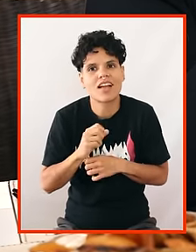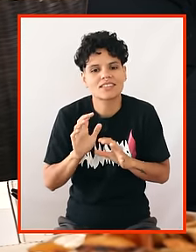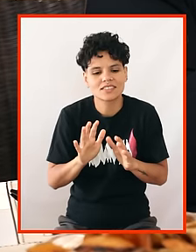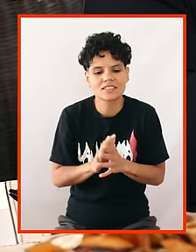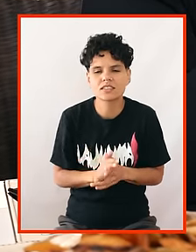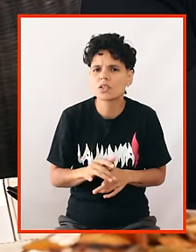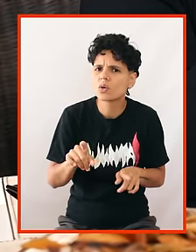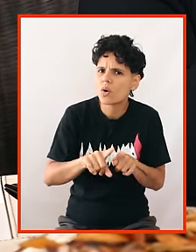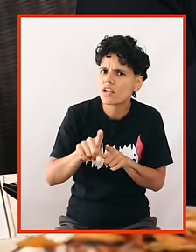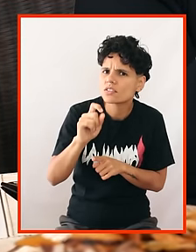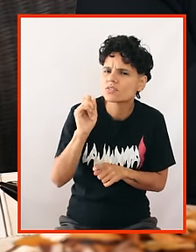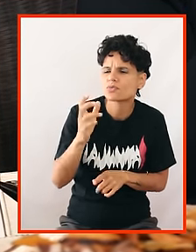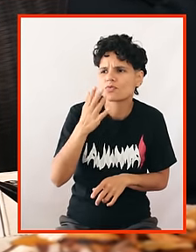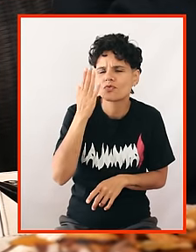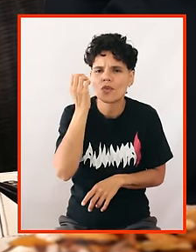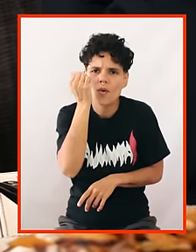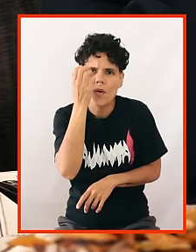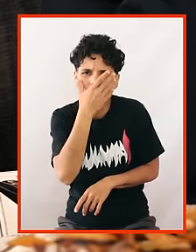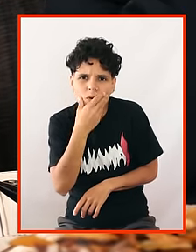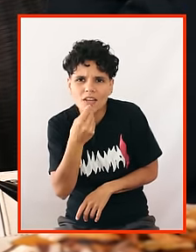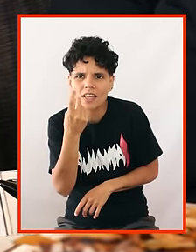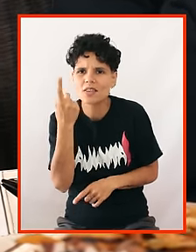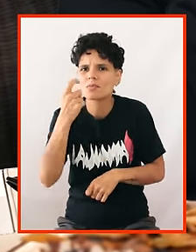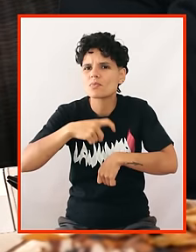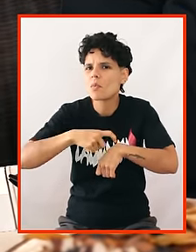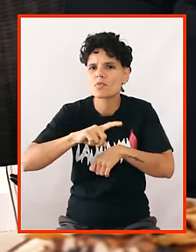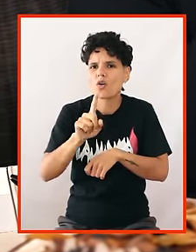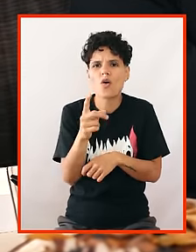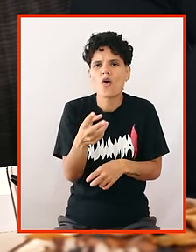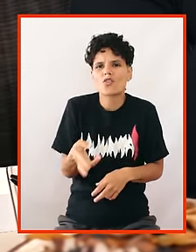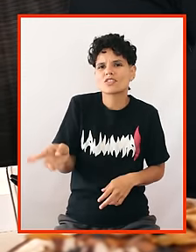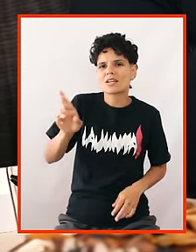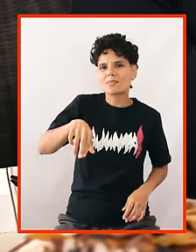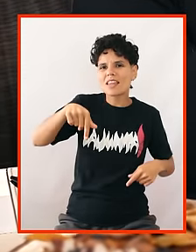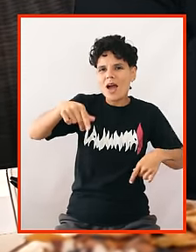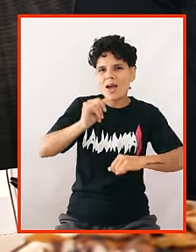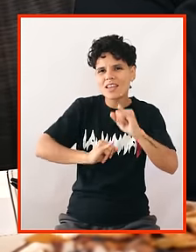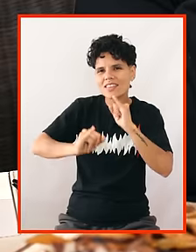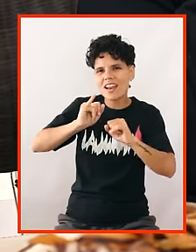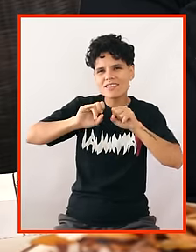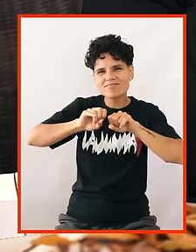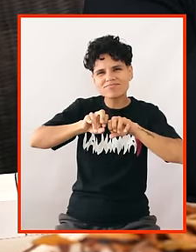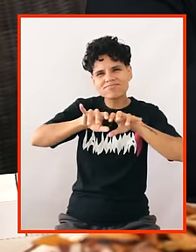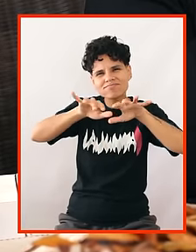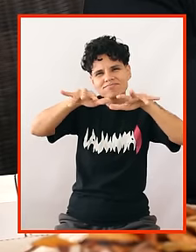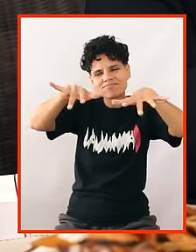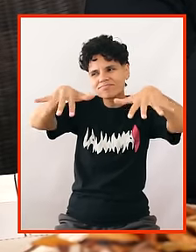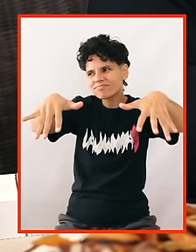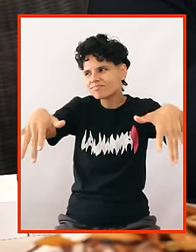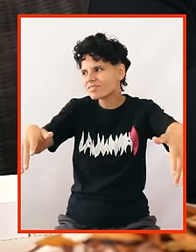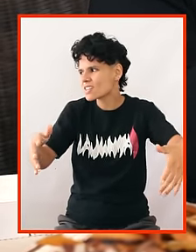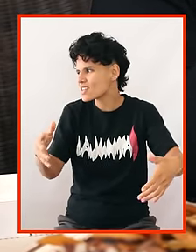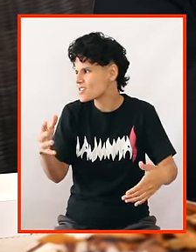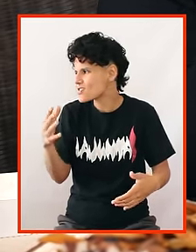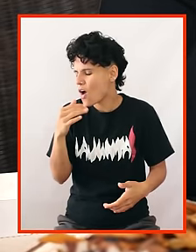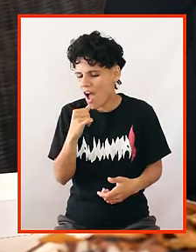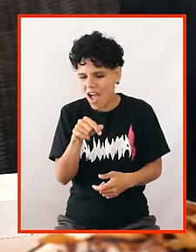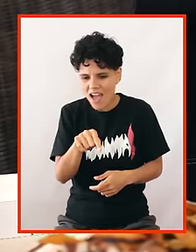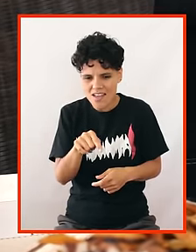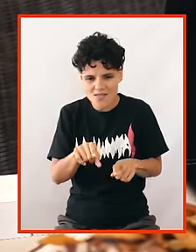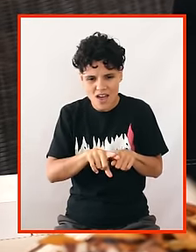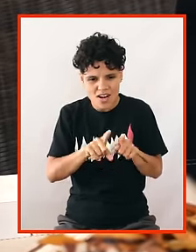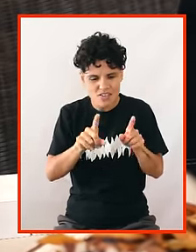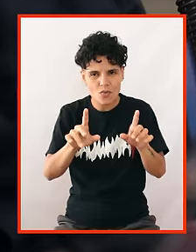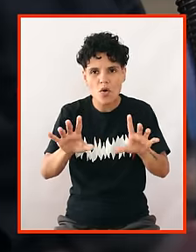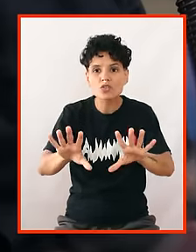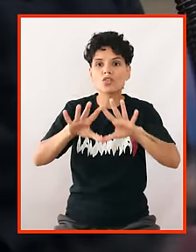son momentos que no se van a volver a repetir porque hoy día las redes, hoy día la globalización, todo, no te permite